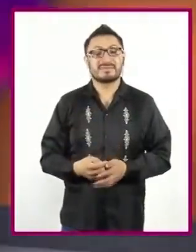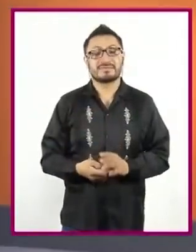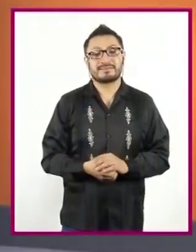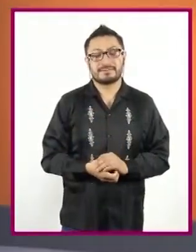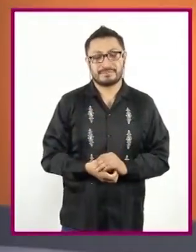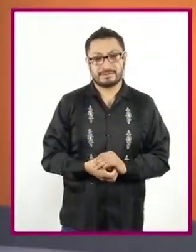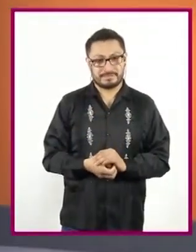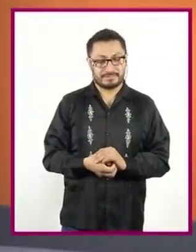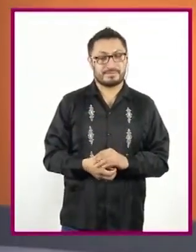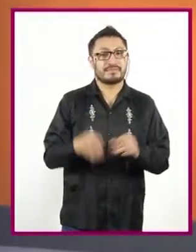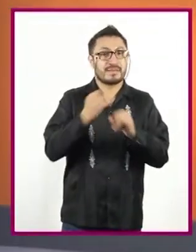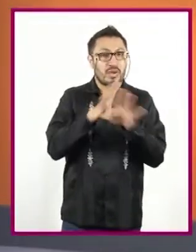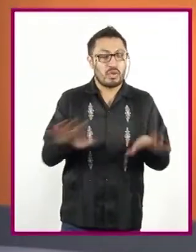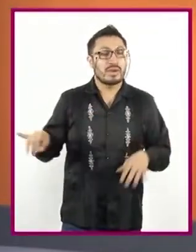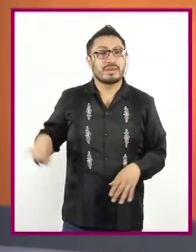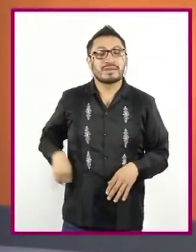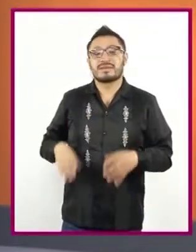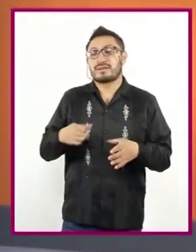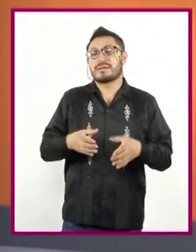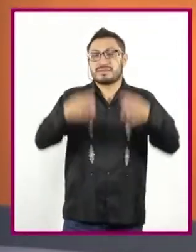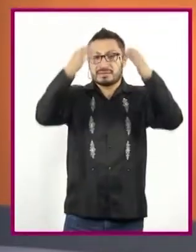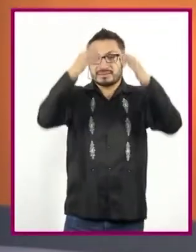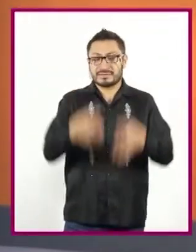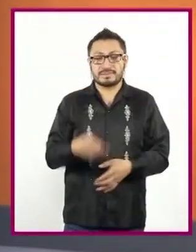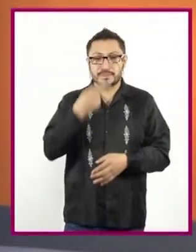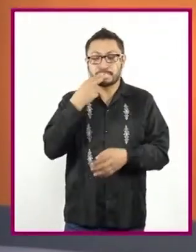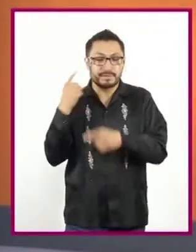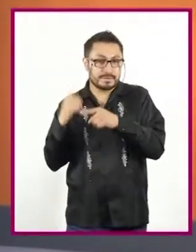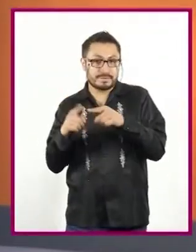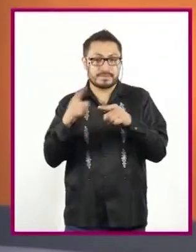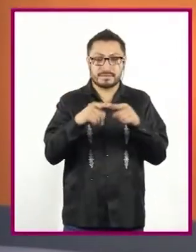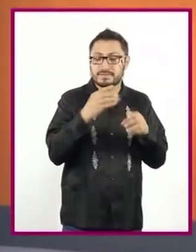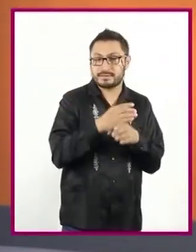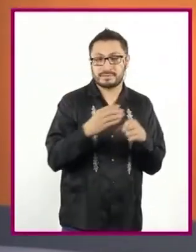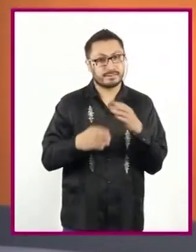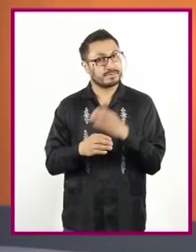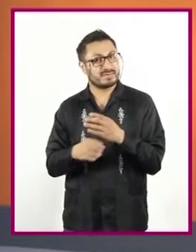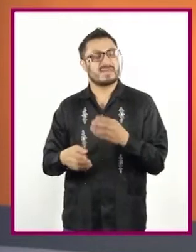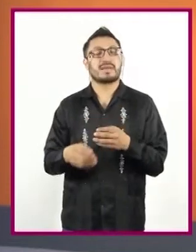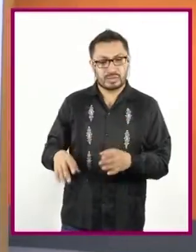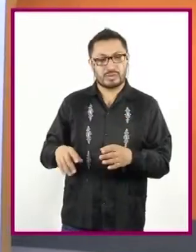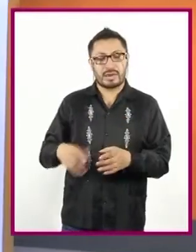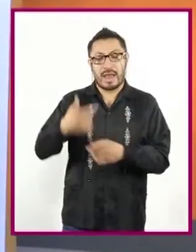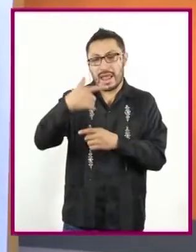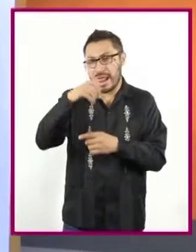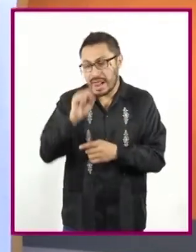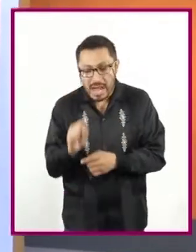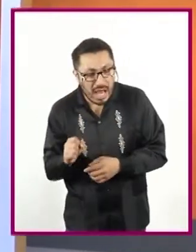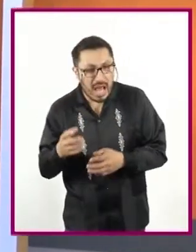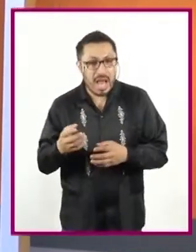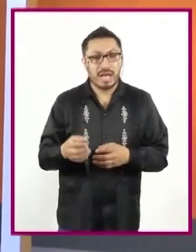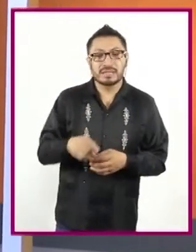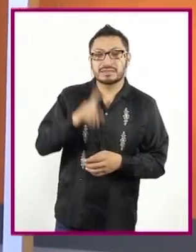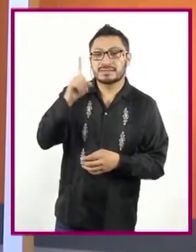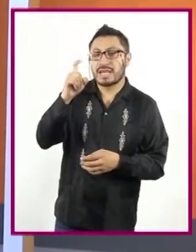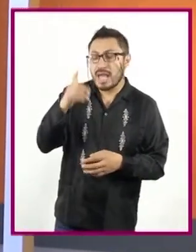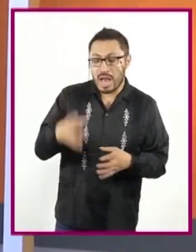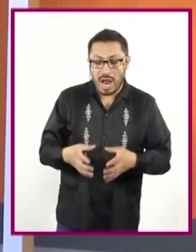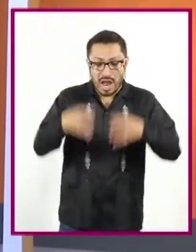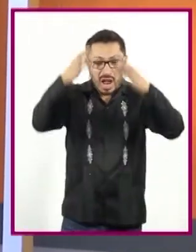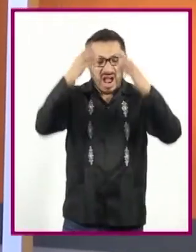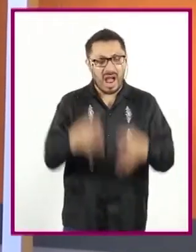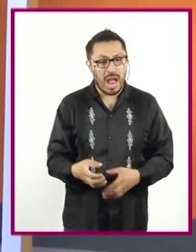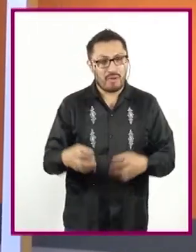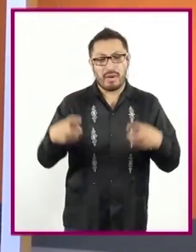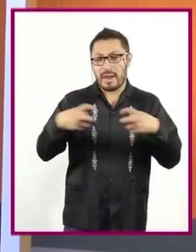Un dato interesante del cilindro es que se usa en distintos objetos: botes de basura, contenedores de agua, envases